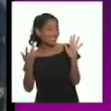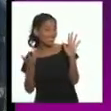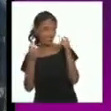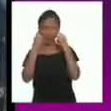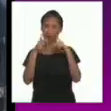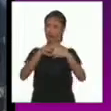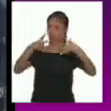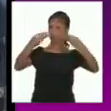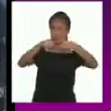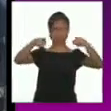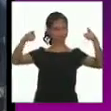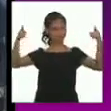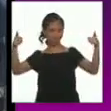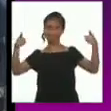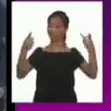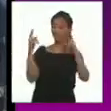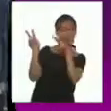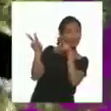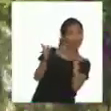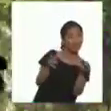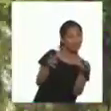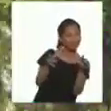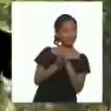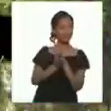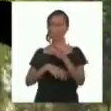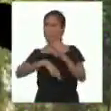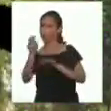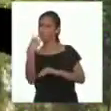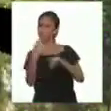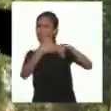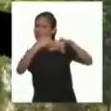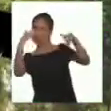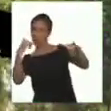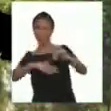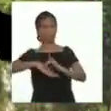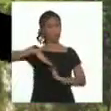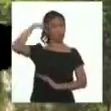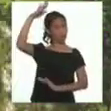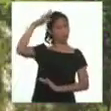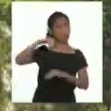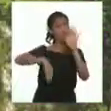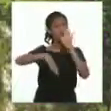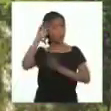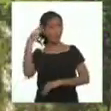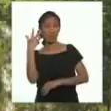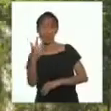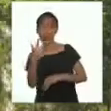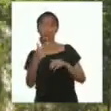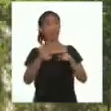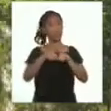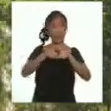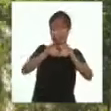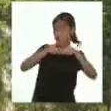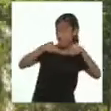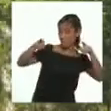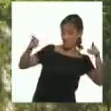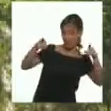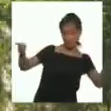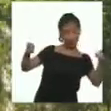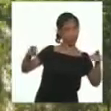parece enorme! Mide más de 2 metros de alto y más de 3 metros de